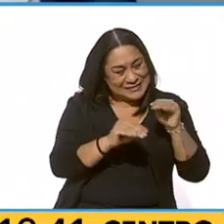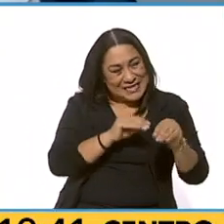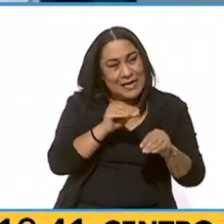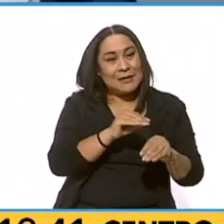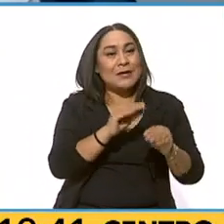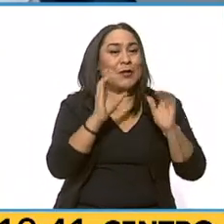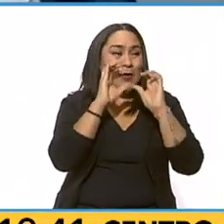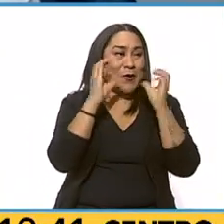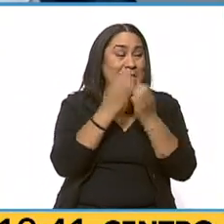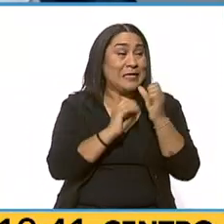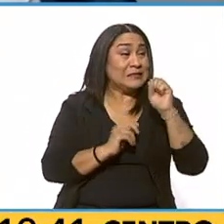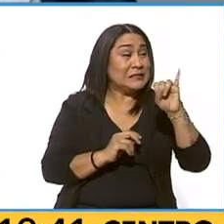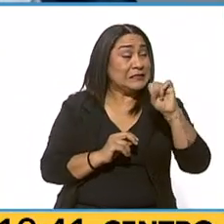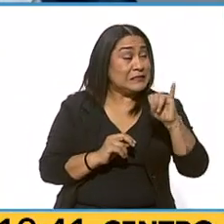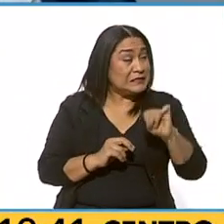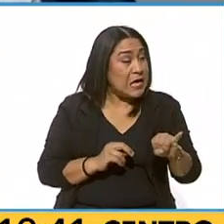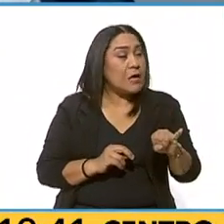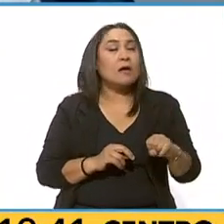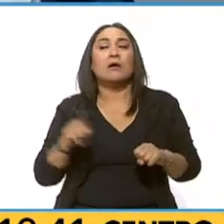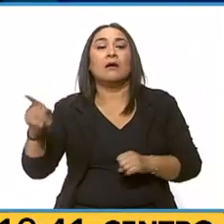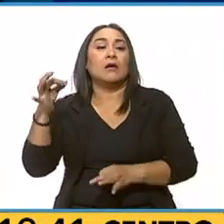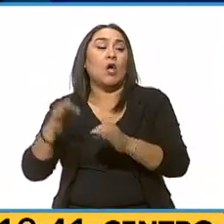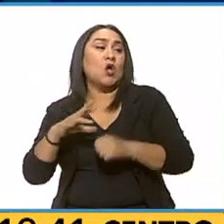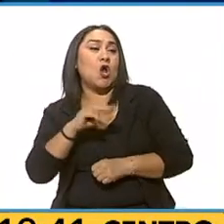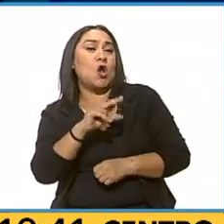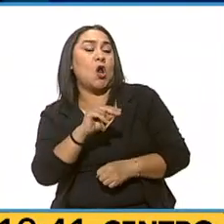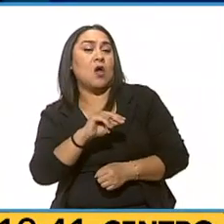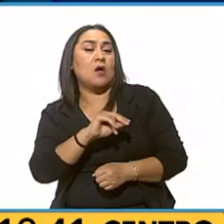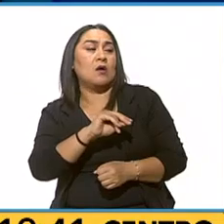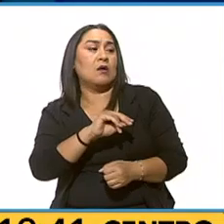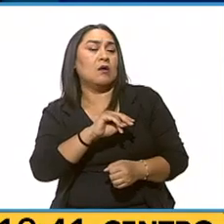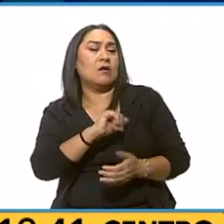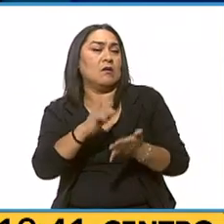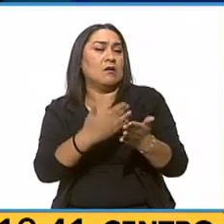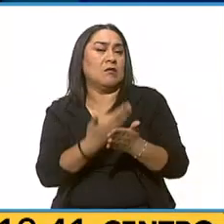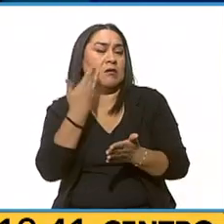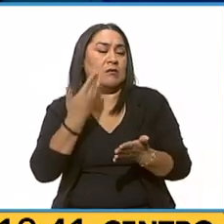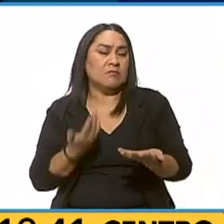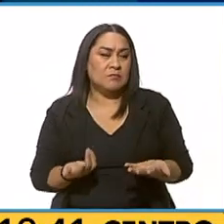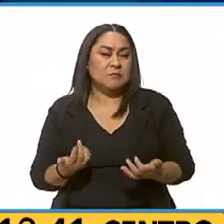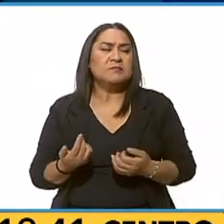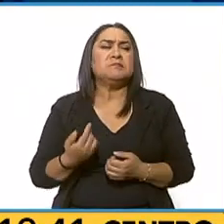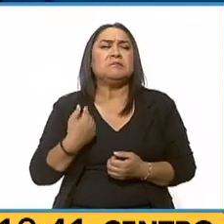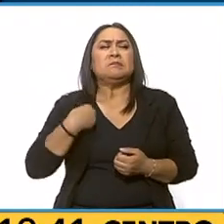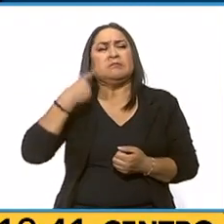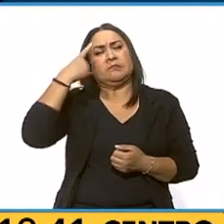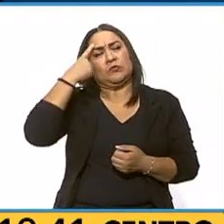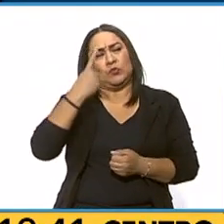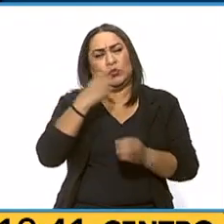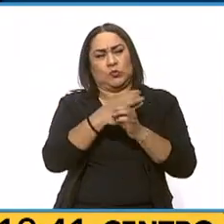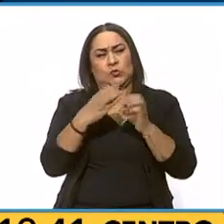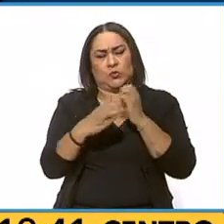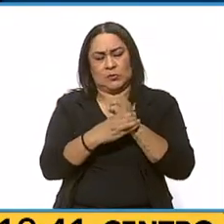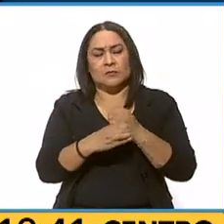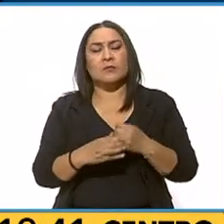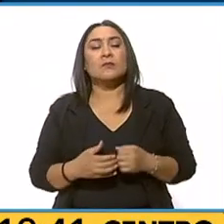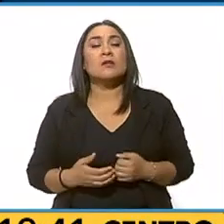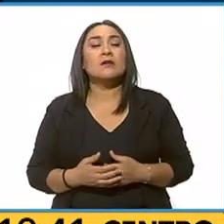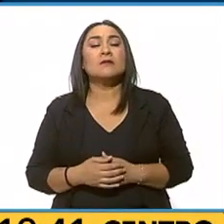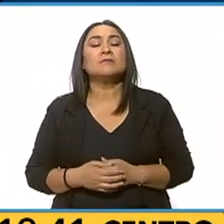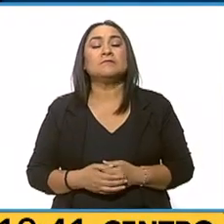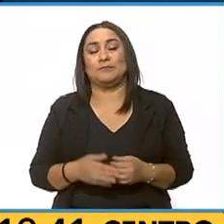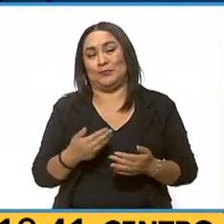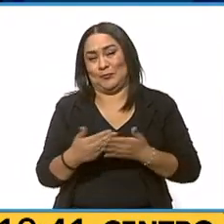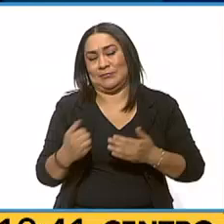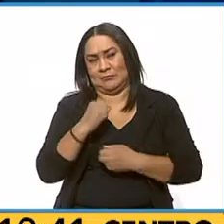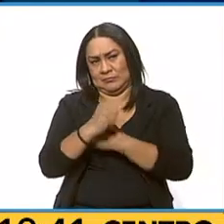aprobaba en el Congreso, era impugnado en el Poder Judicial? Yo quisiera llamar la atención de una cosa. En el curso de los